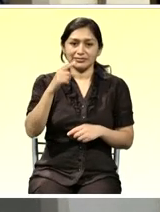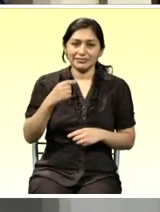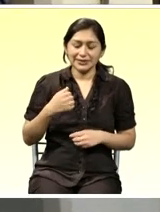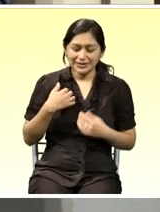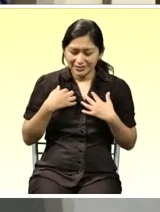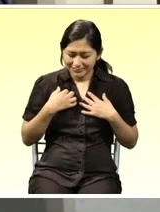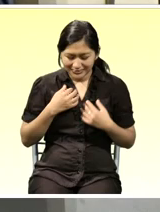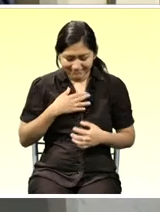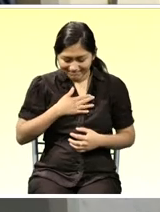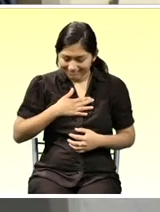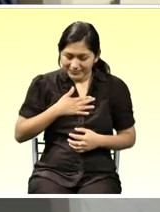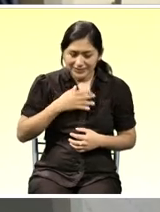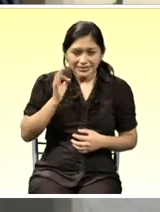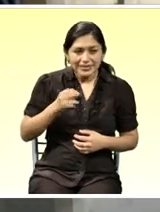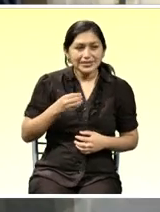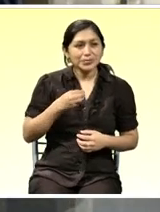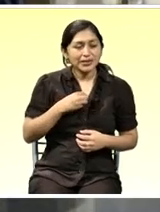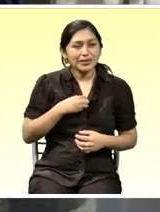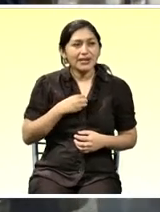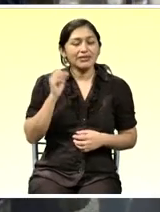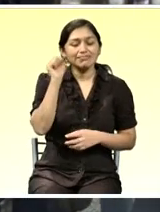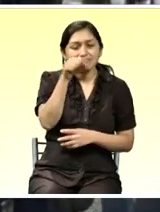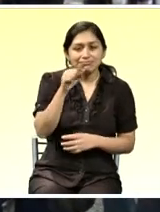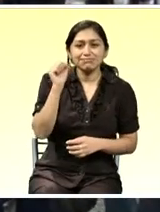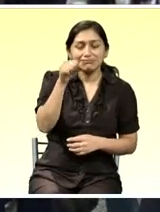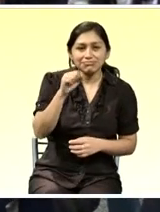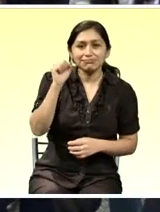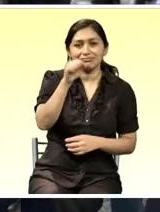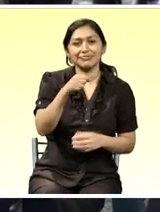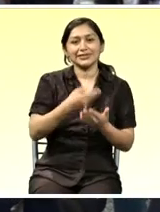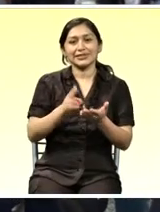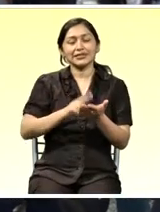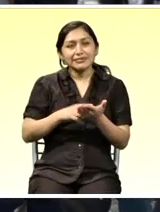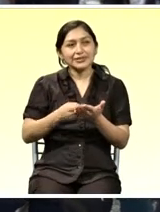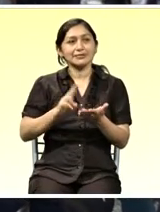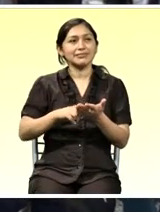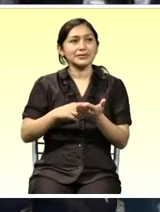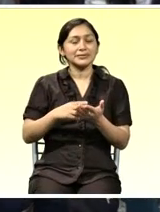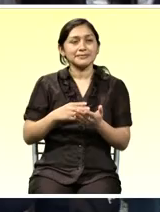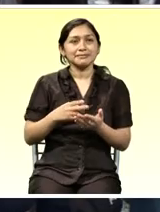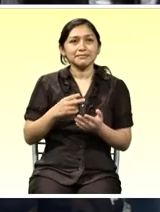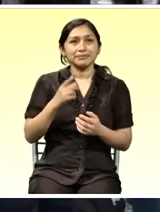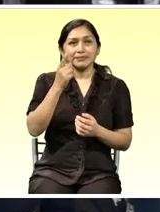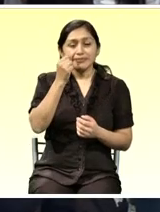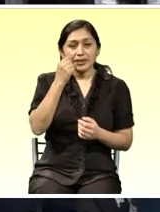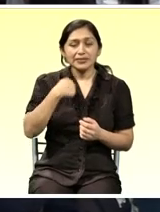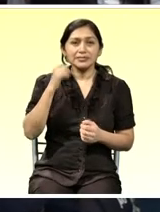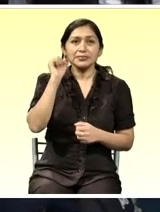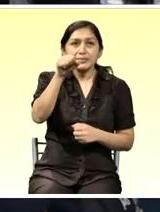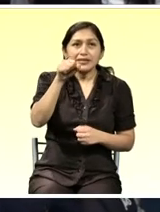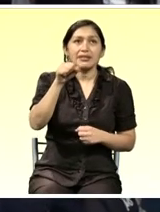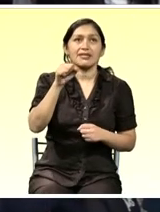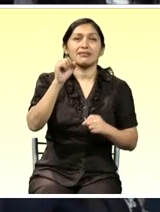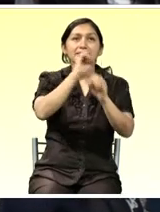nombre, pues tantas veces te ofendí. Padre, pequé contra el cielo y contra